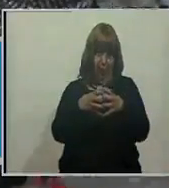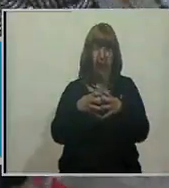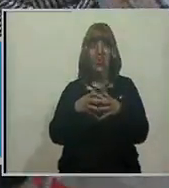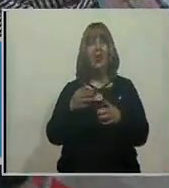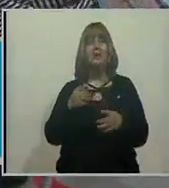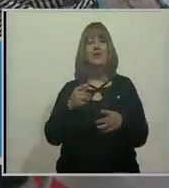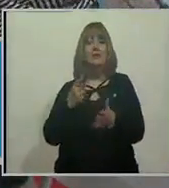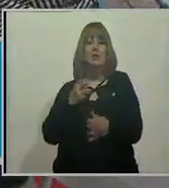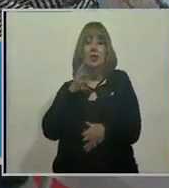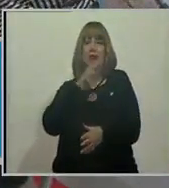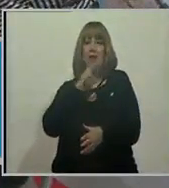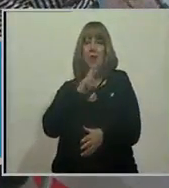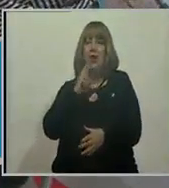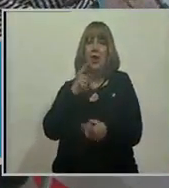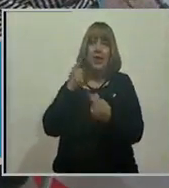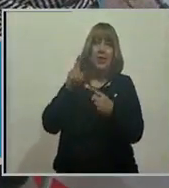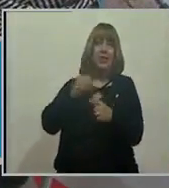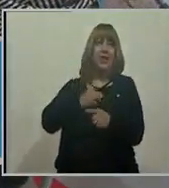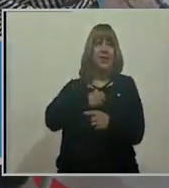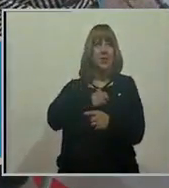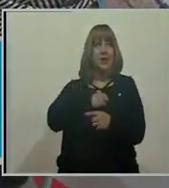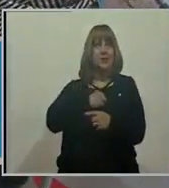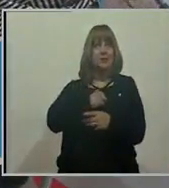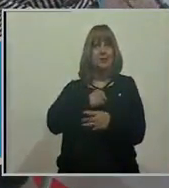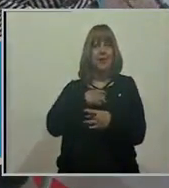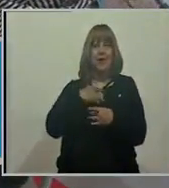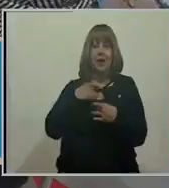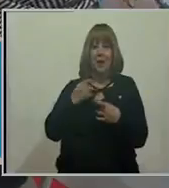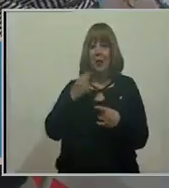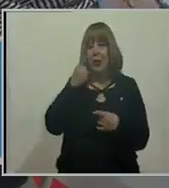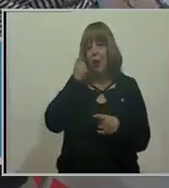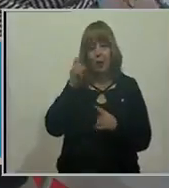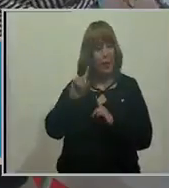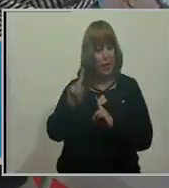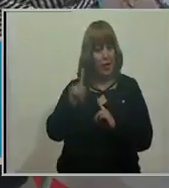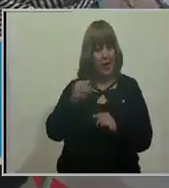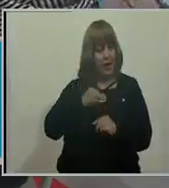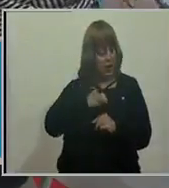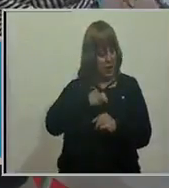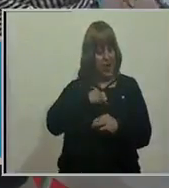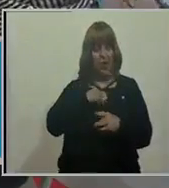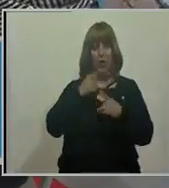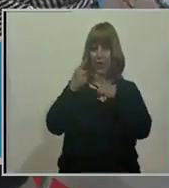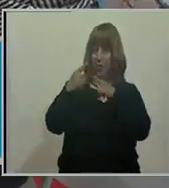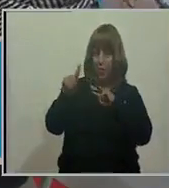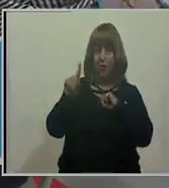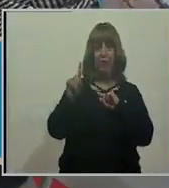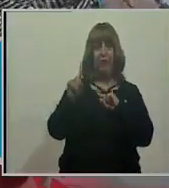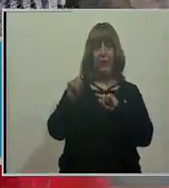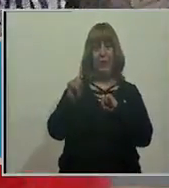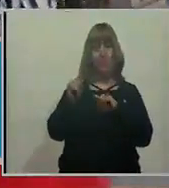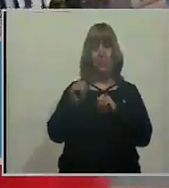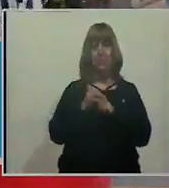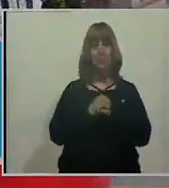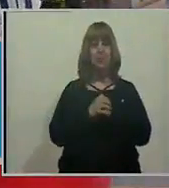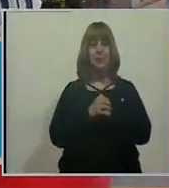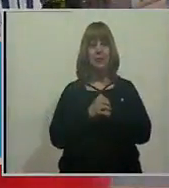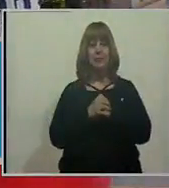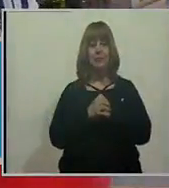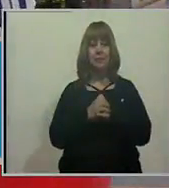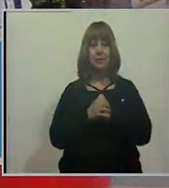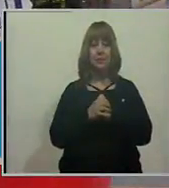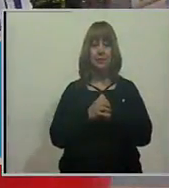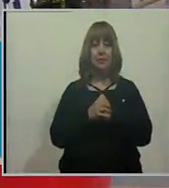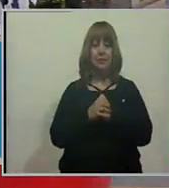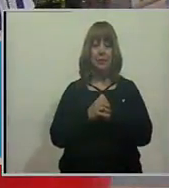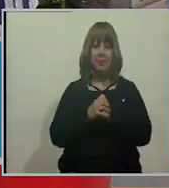sensibilidad, Rodi, sí. Que los hombres no la tienen, pero no vamos a entrar en conflicto. No, a mí me llama mucho la atención, Bea, porque ella es muy sweetie, sí. Y yo me